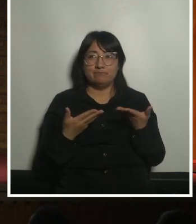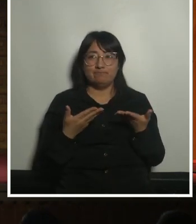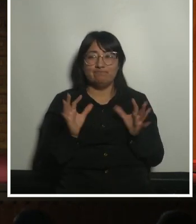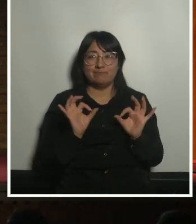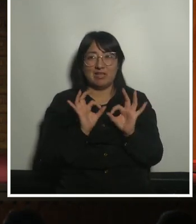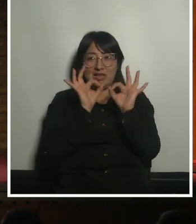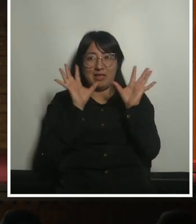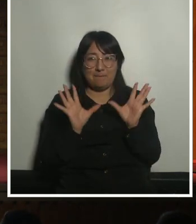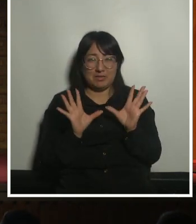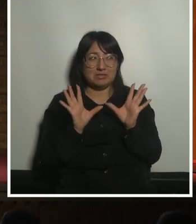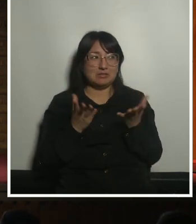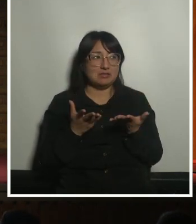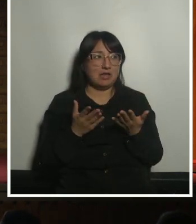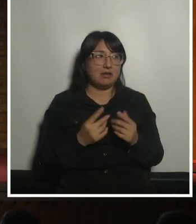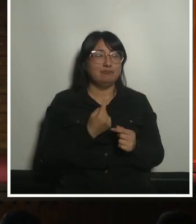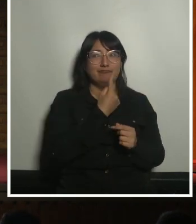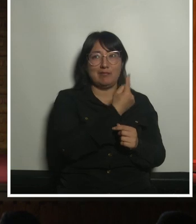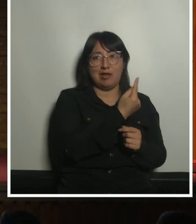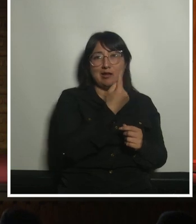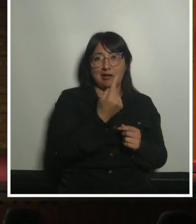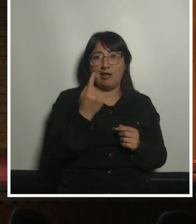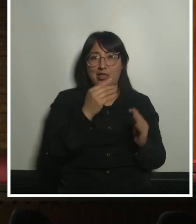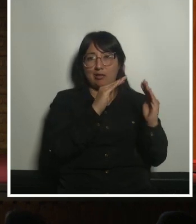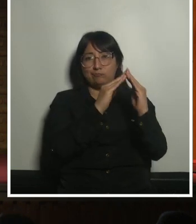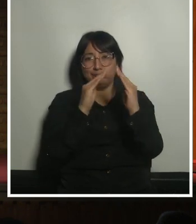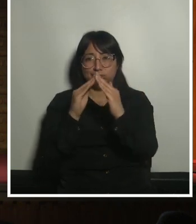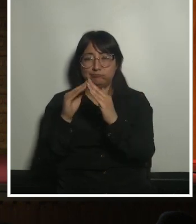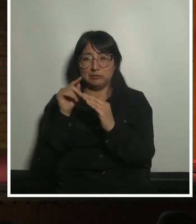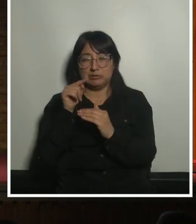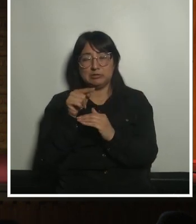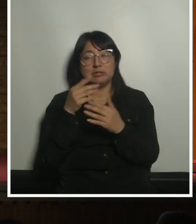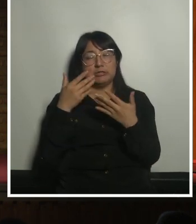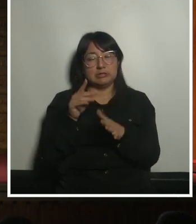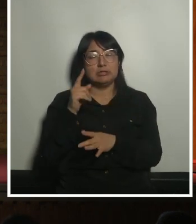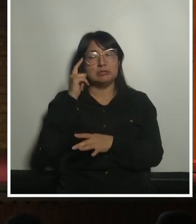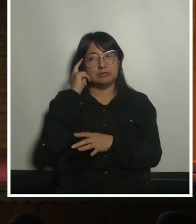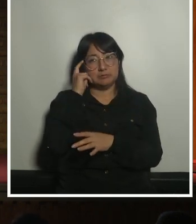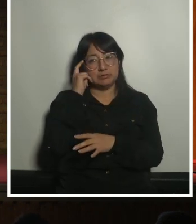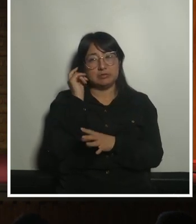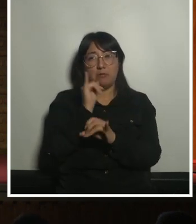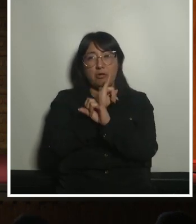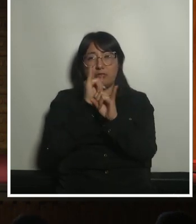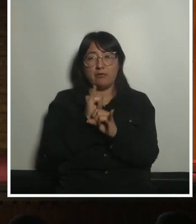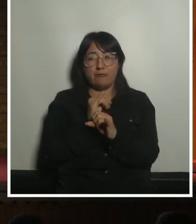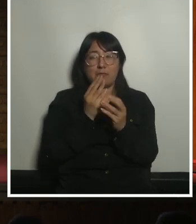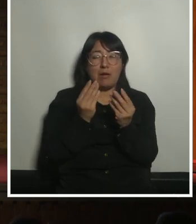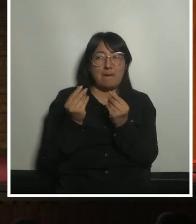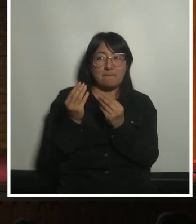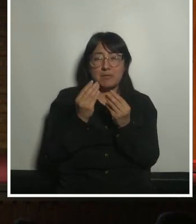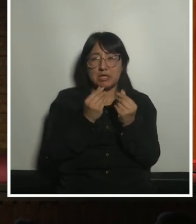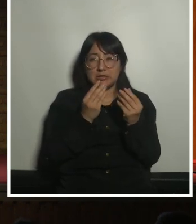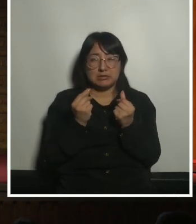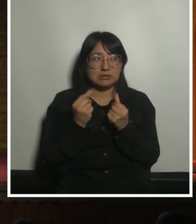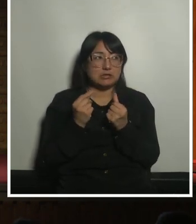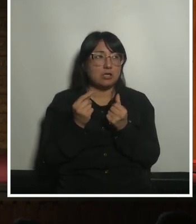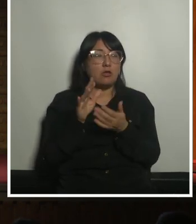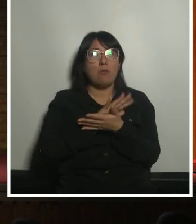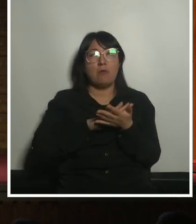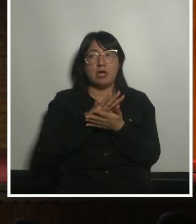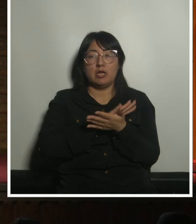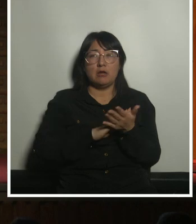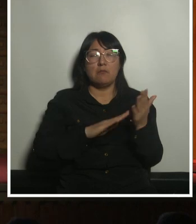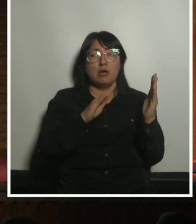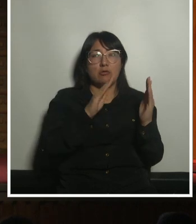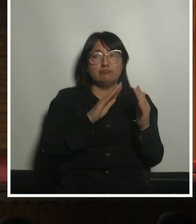particulares en cada caso. Se han ido pensando de manera similar, bulevares, viviendas